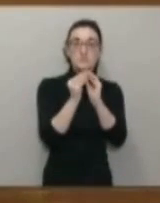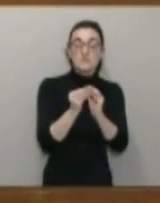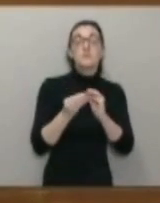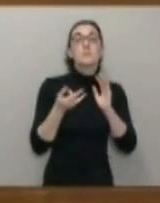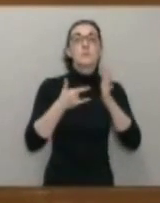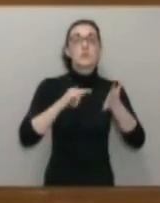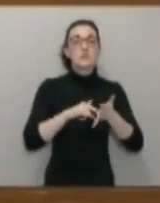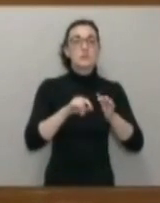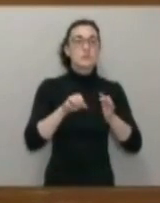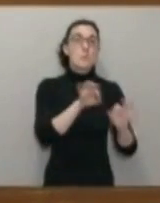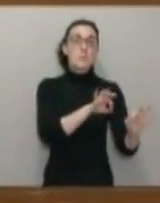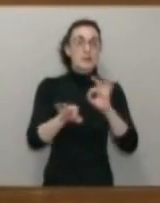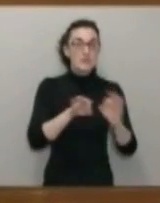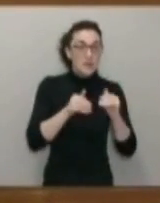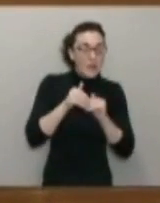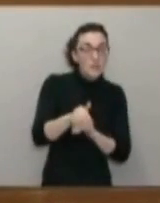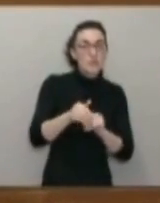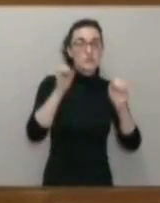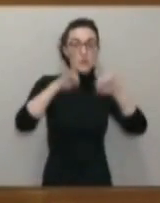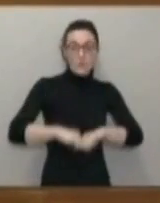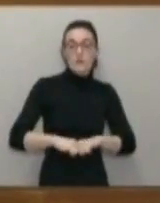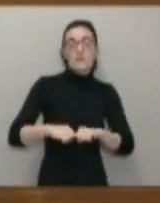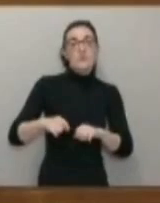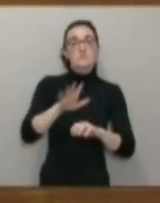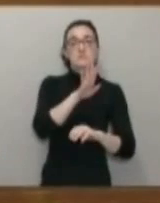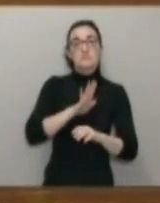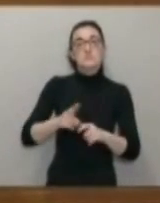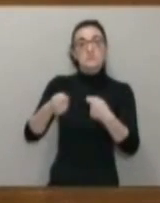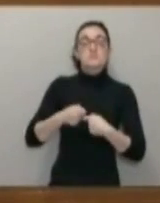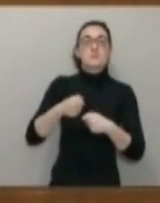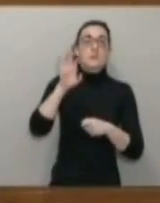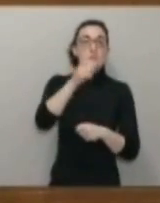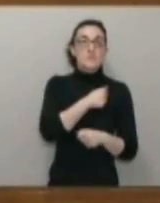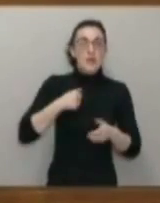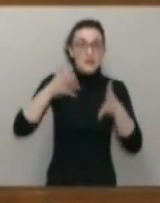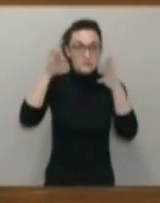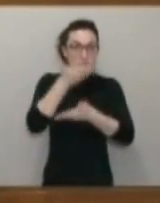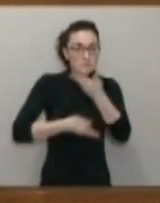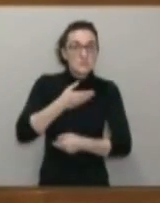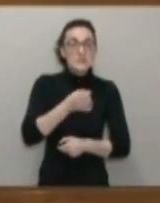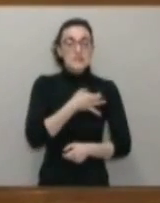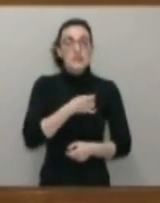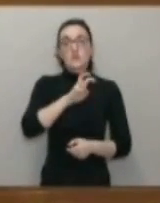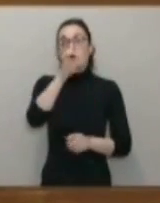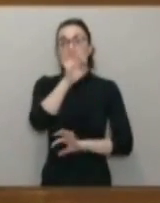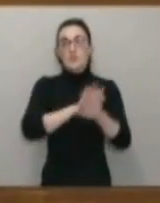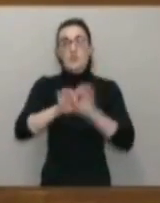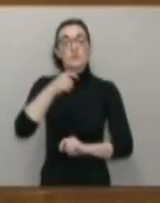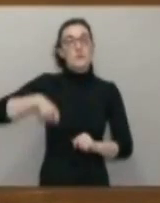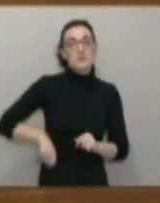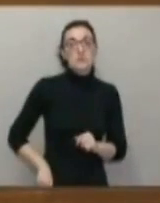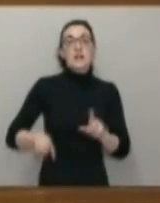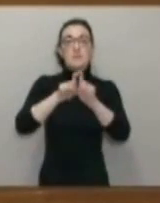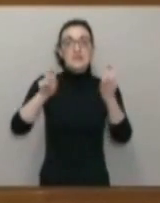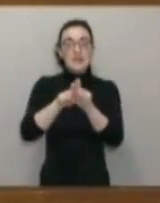proyectos de planificación de acuerdo con las previsiones que le sean suministradas por las comunidades autónomas y el asesoramiento y colaboración de los sindicatos y otras organizaciones profesionales,